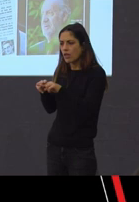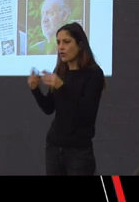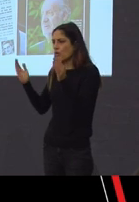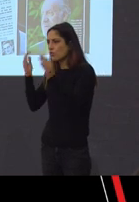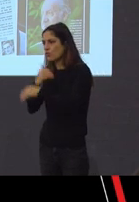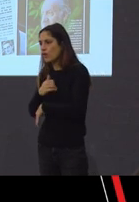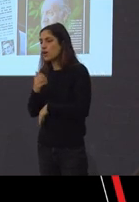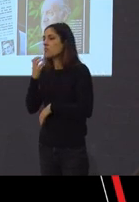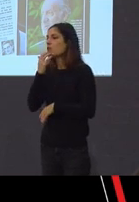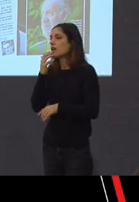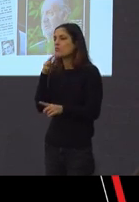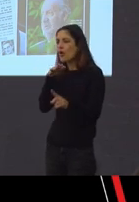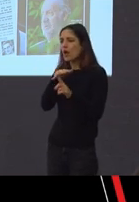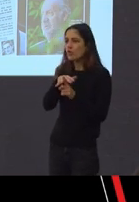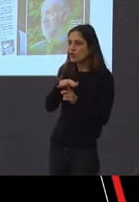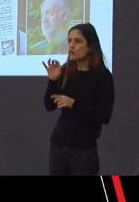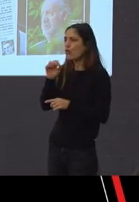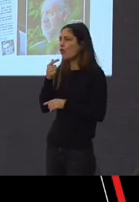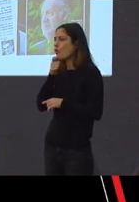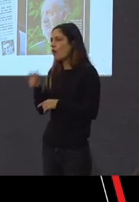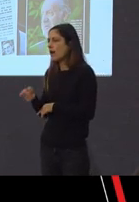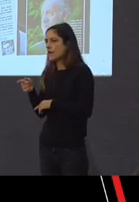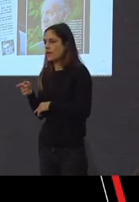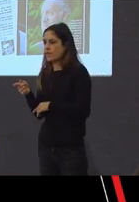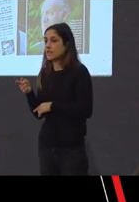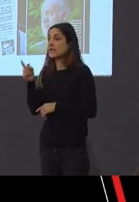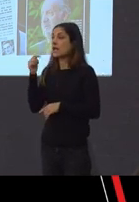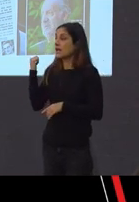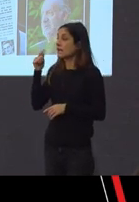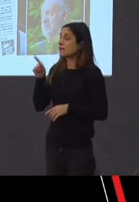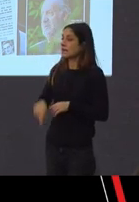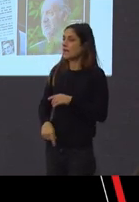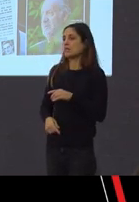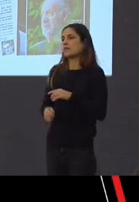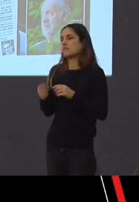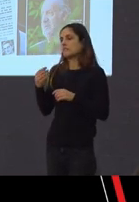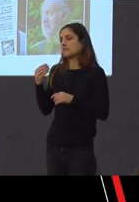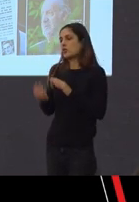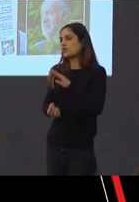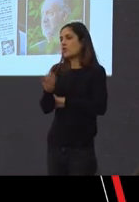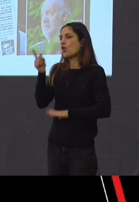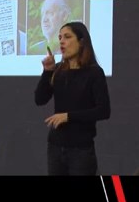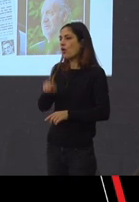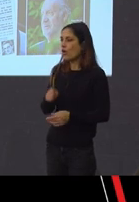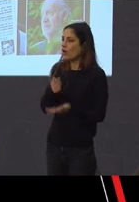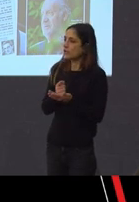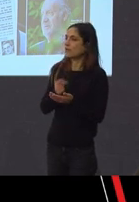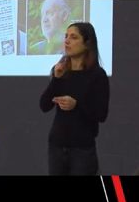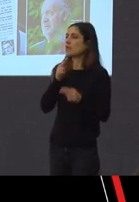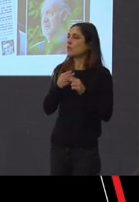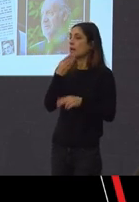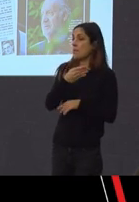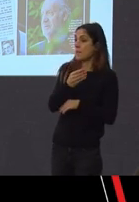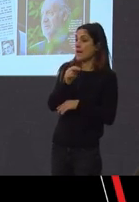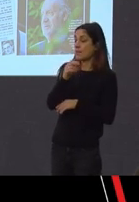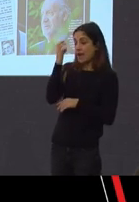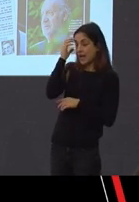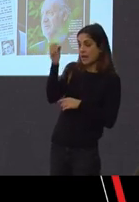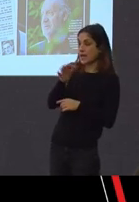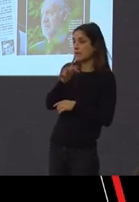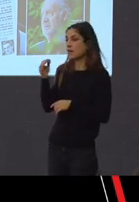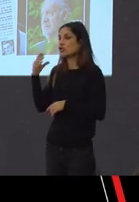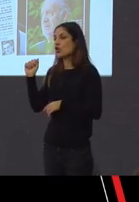amenazas. Aquí nos volven a salir tamén Bárbara Rey e Corina. No caso de Bárbara Rey, no transcurso